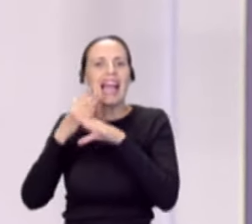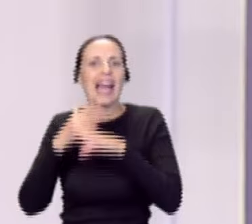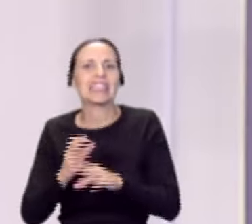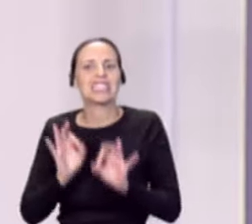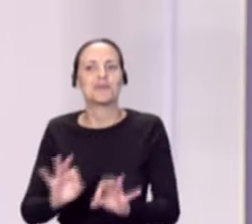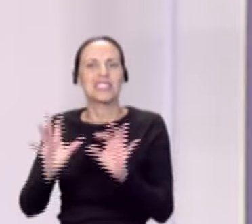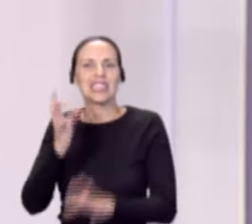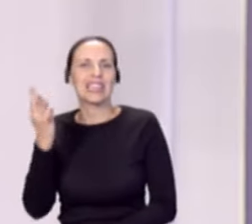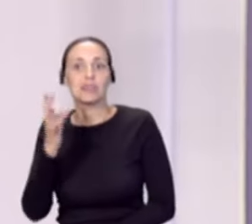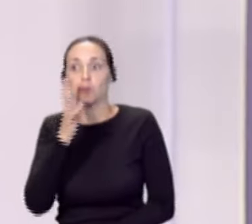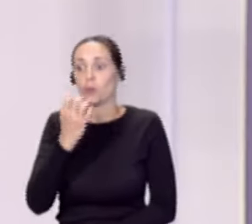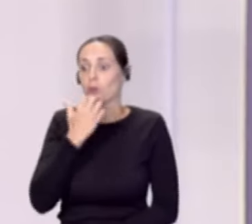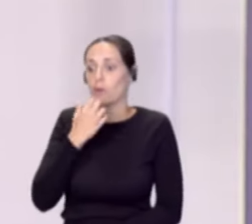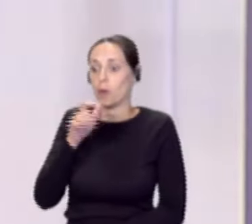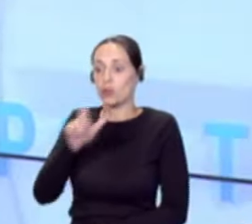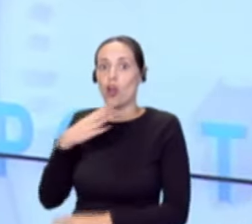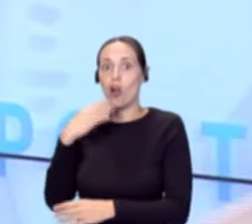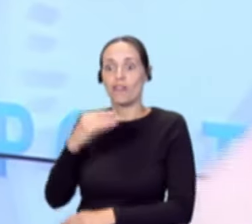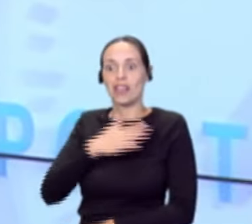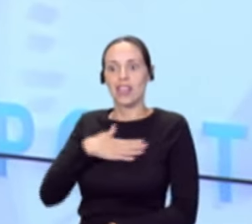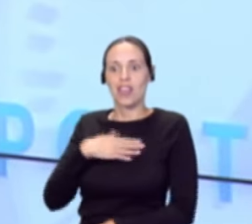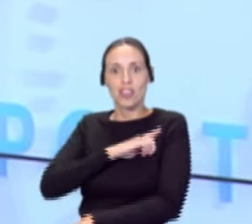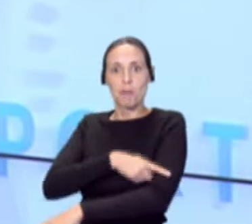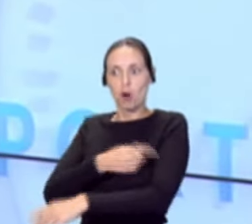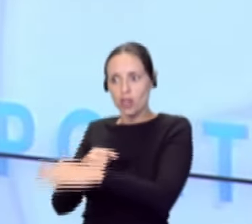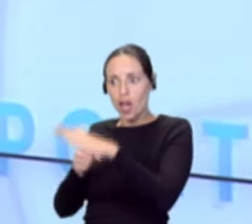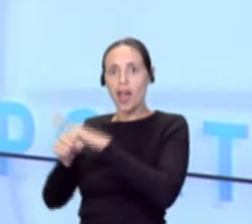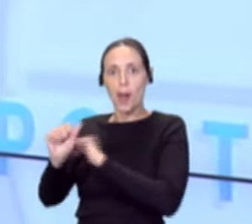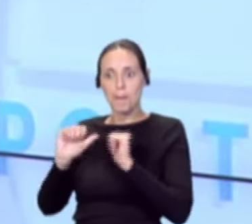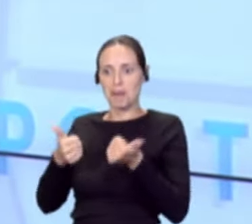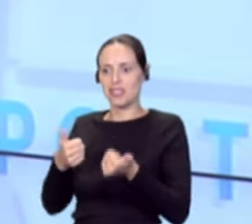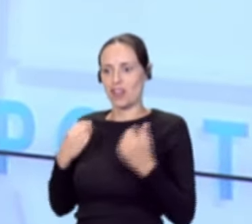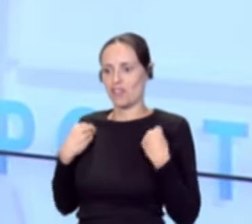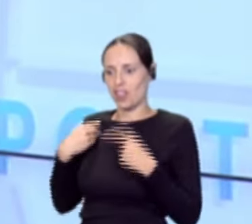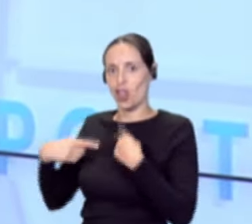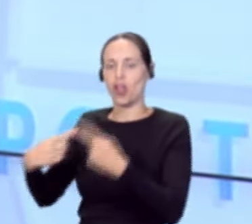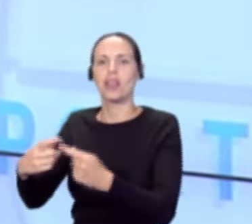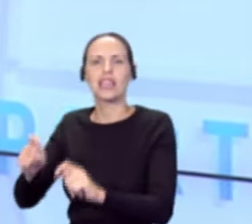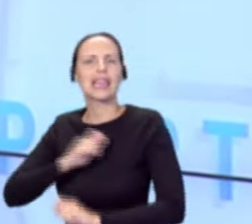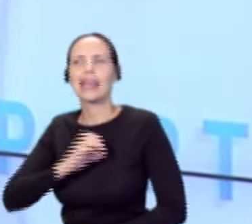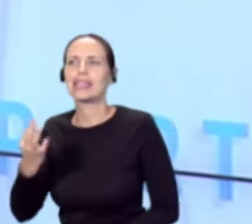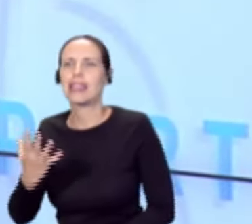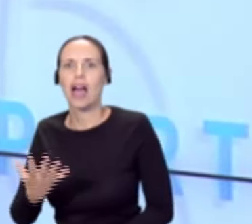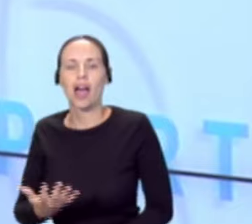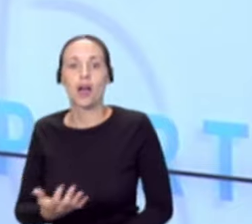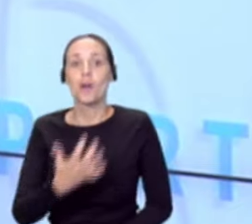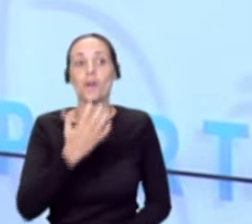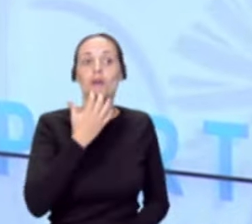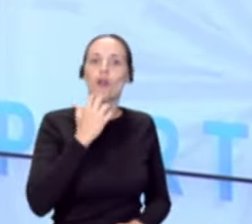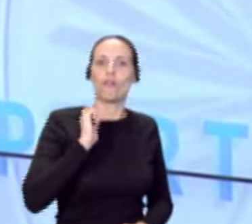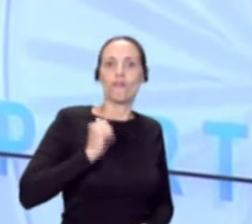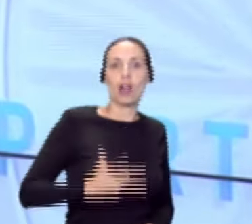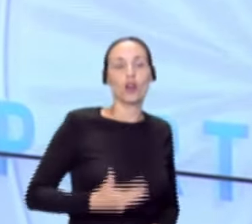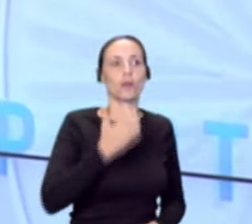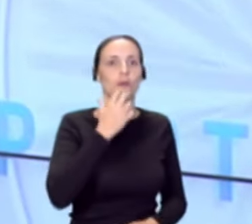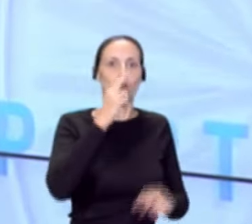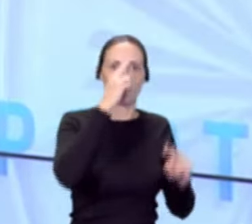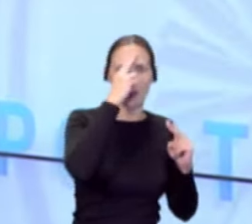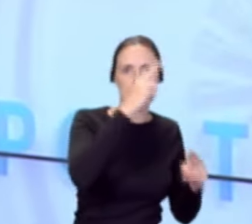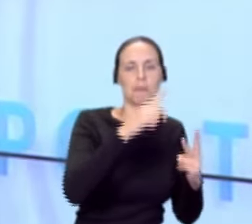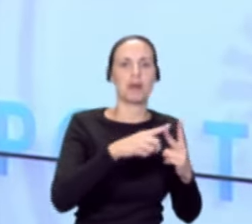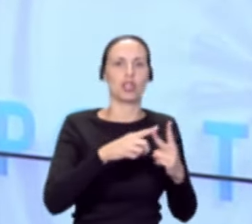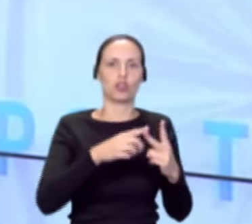cualquiera que quiera practicar este deporte en su vida habitual, por ejemplo? Pues el karate te da una serie de valores, como puede ser el respeto, la disciplina, la